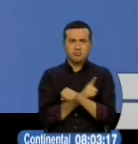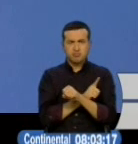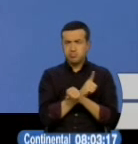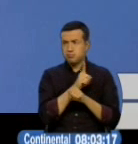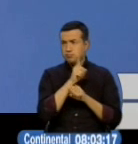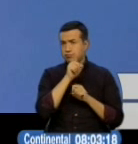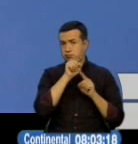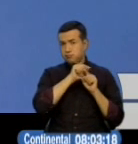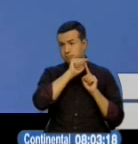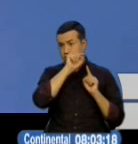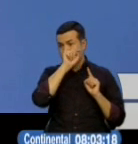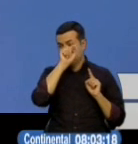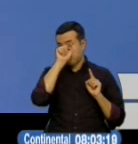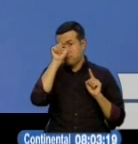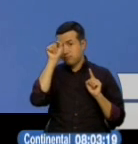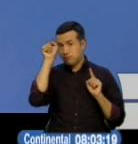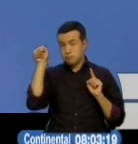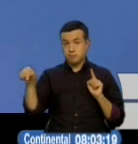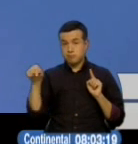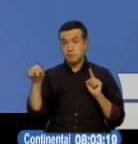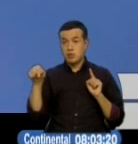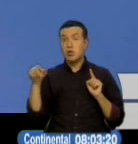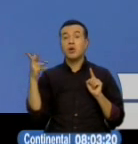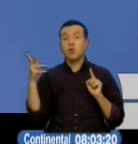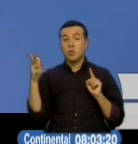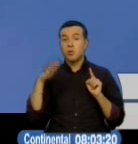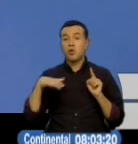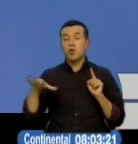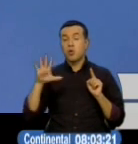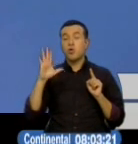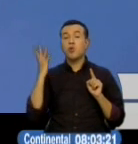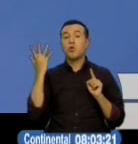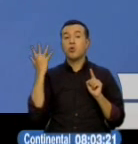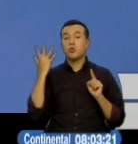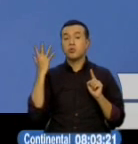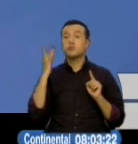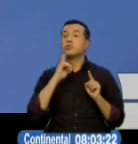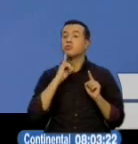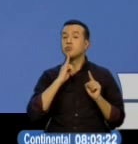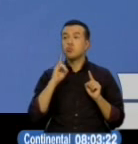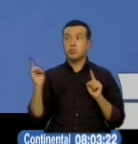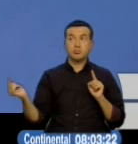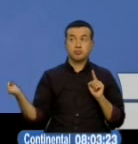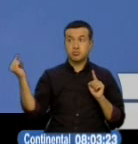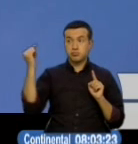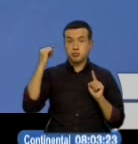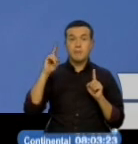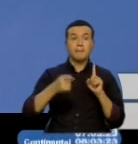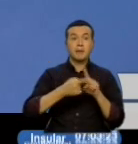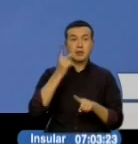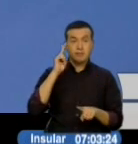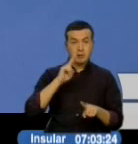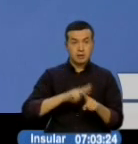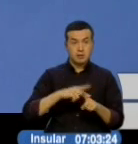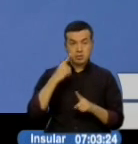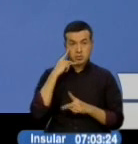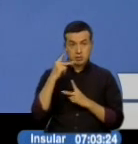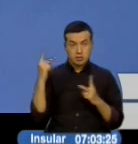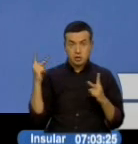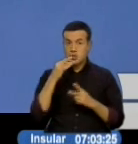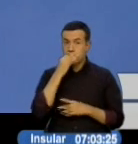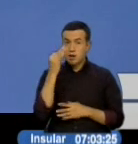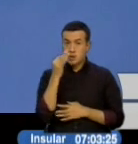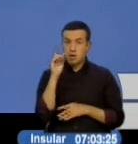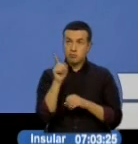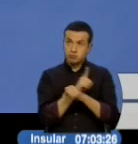que atraviese parte o todo el océano en dirección a la costa oeste de Estados Unidos. Es la primera vez que se simula un ataque real